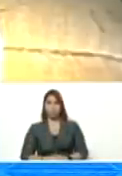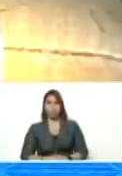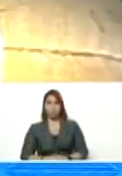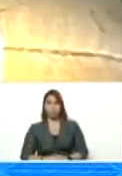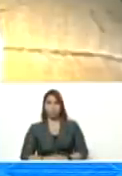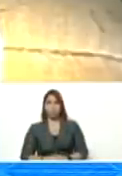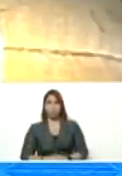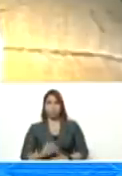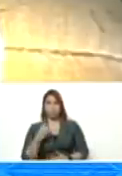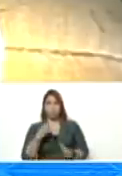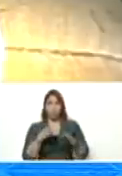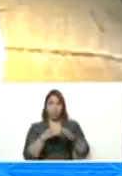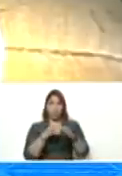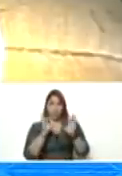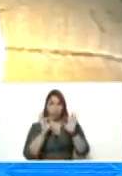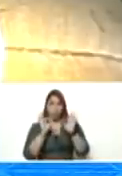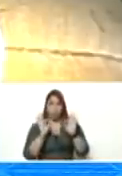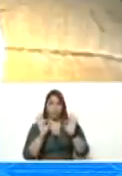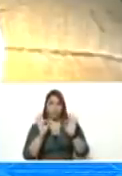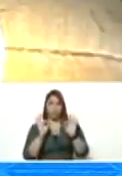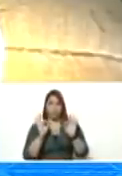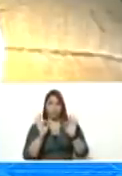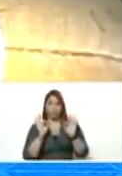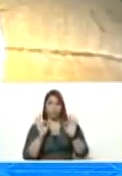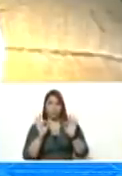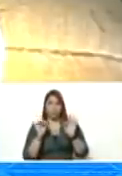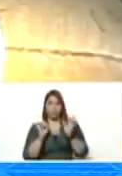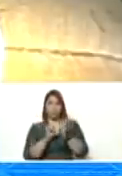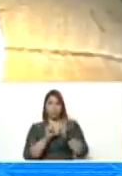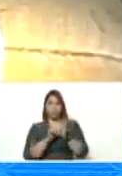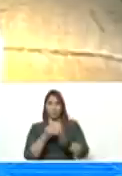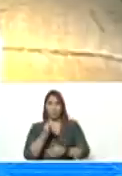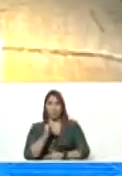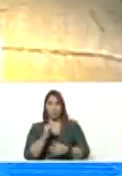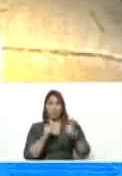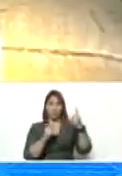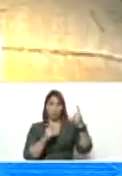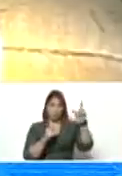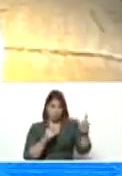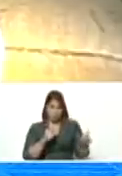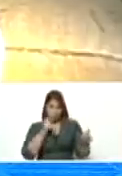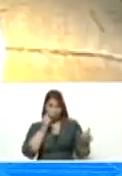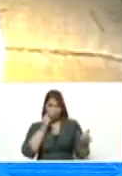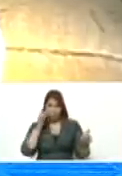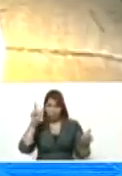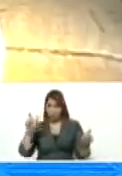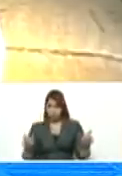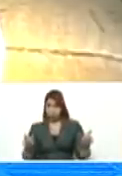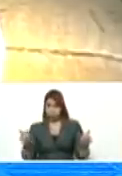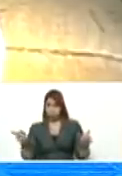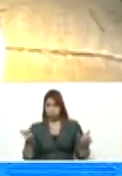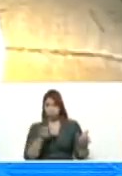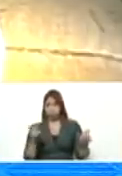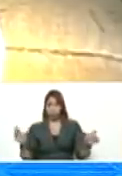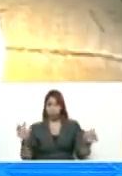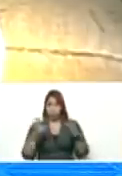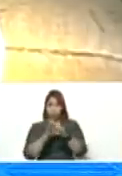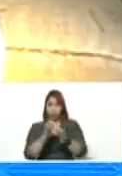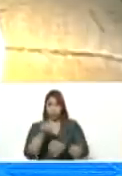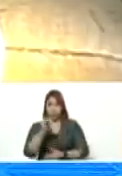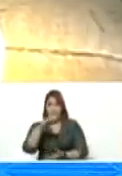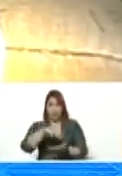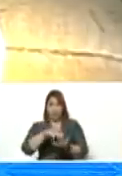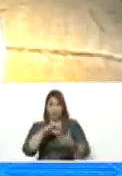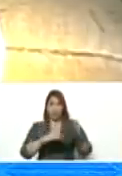un equipo especial donde esté José Gregorio, José Ramón, donde esté el Estado Mayor